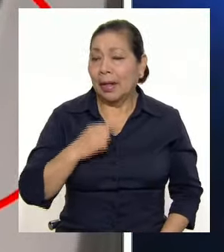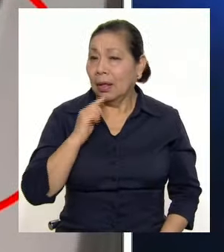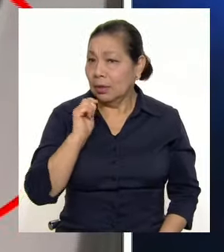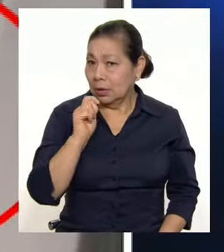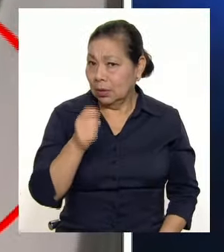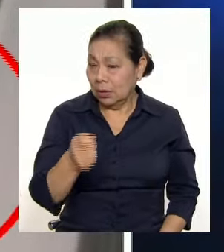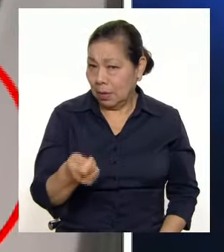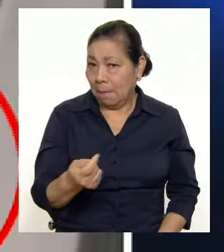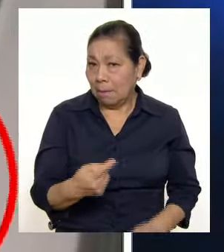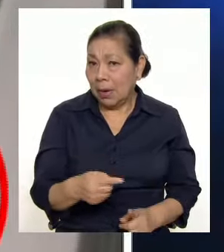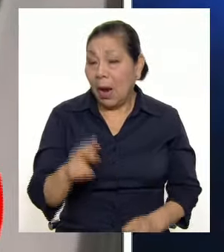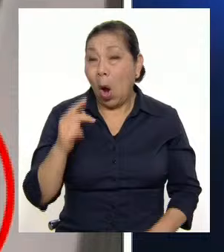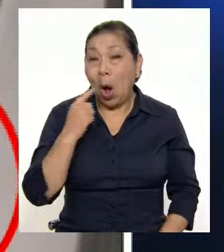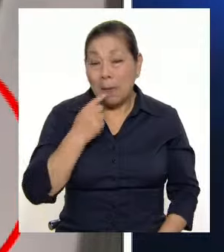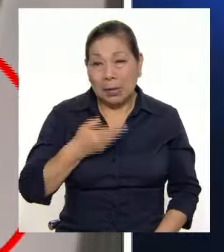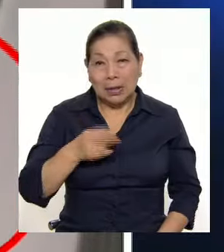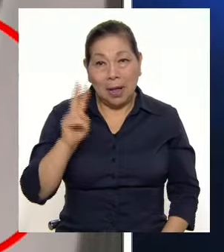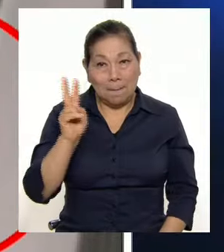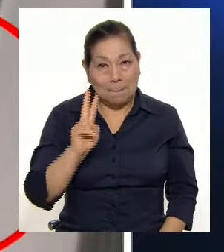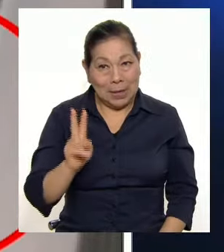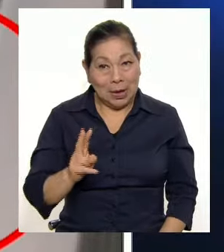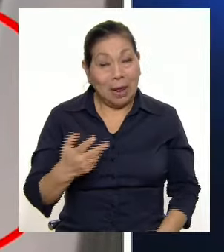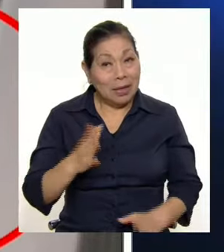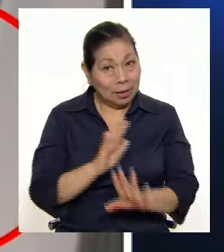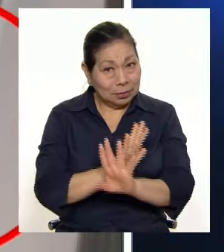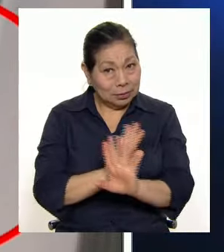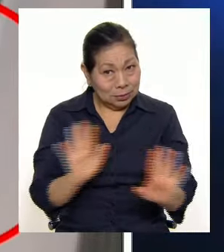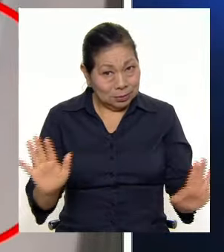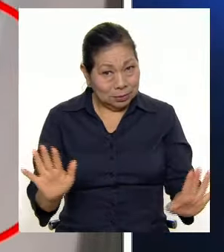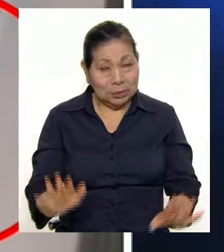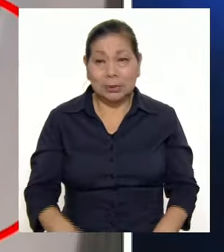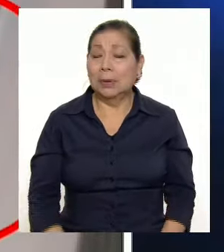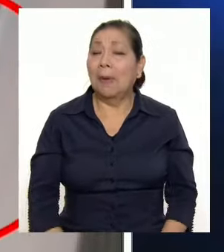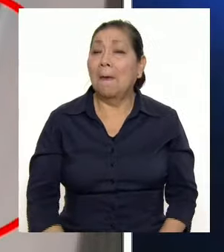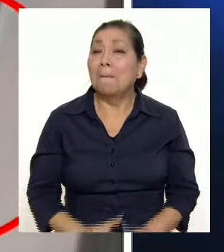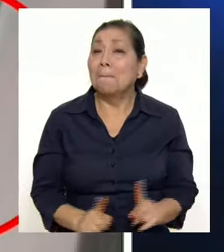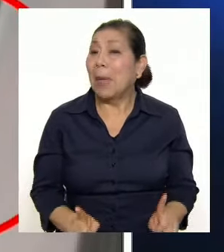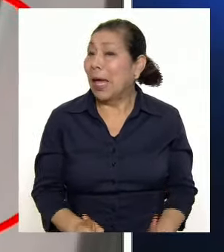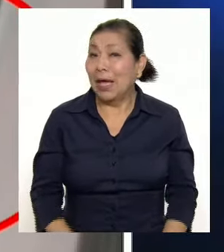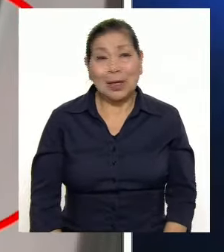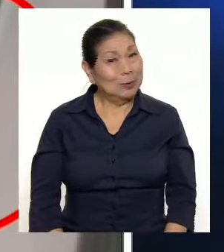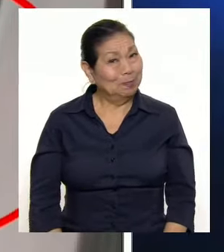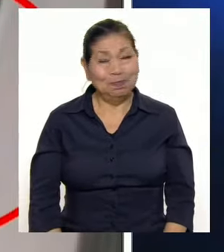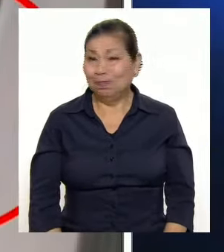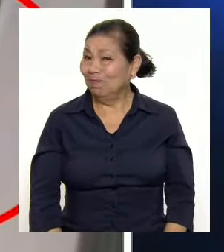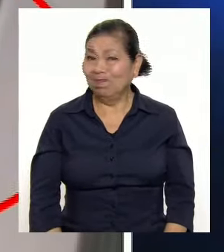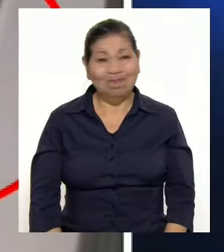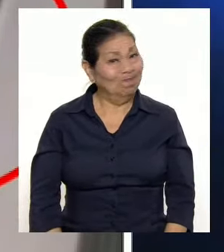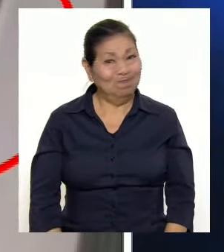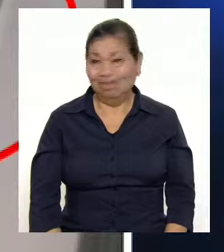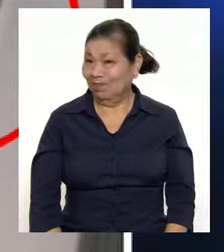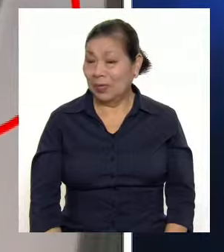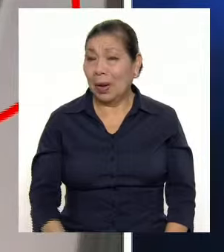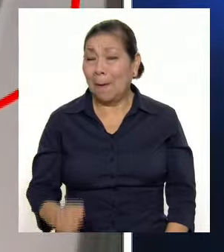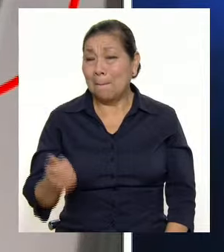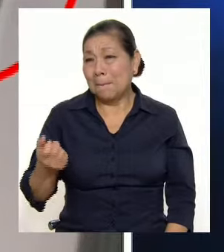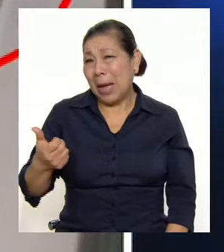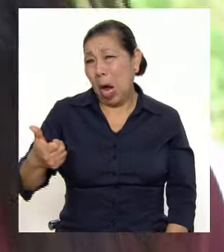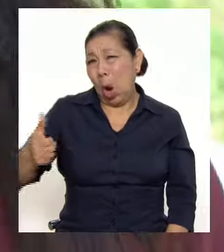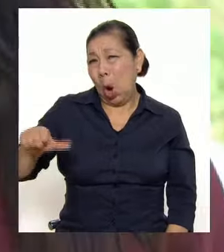le entregan al joven venezolano y esperaban ya acabar con las amenazas. Sin embargo, la situación